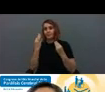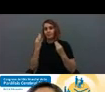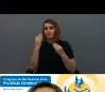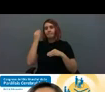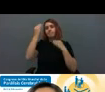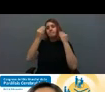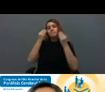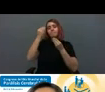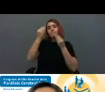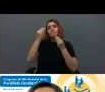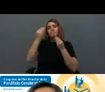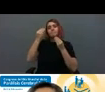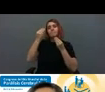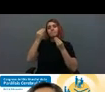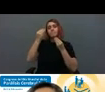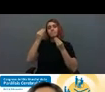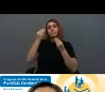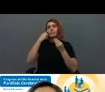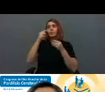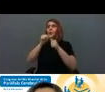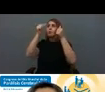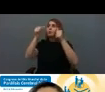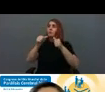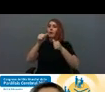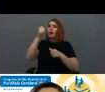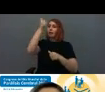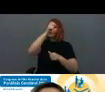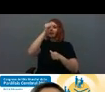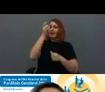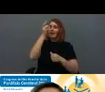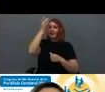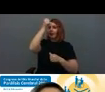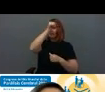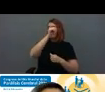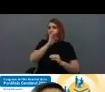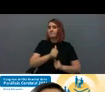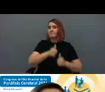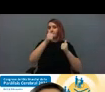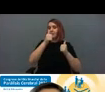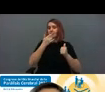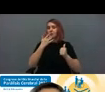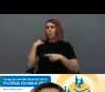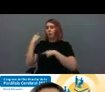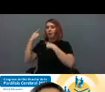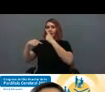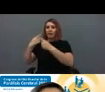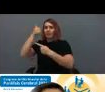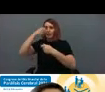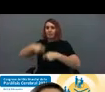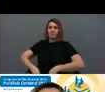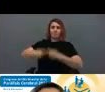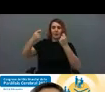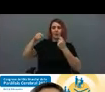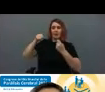es clave pensar en una configuración de nuevas masculinidades que rompan esos mandatos de masculinidad hegemónica, que se aboga